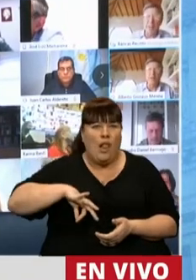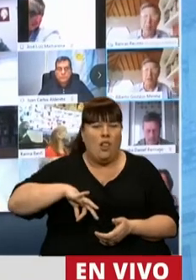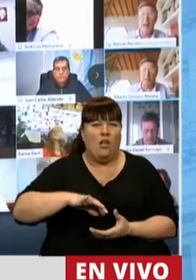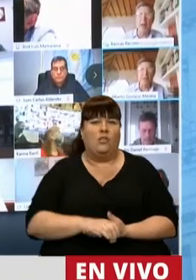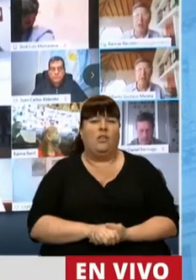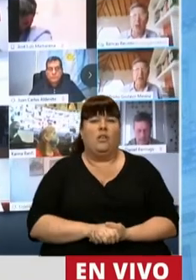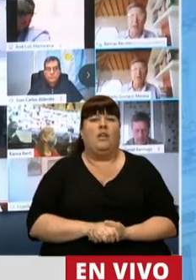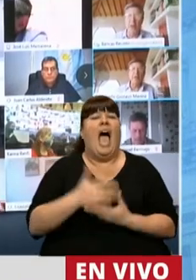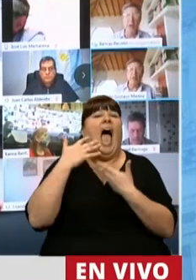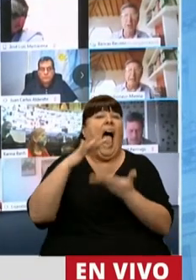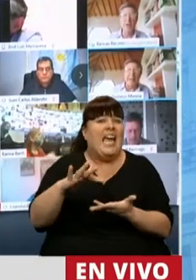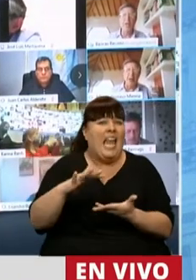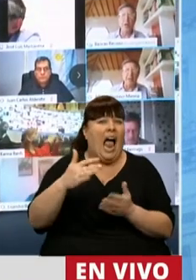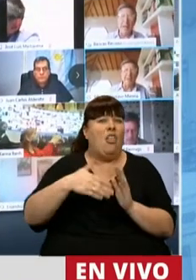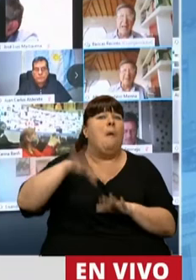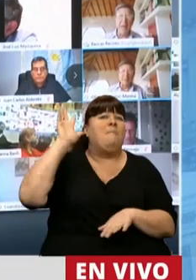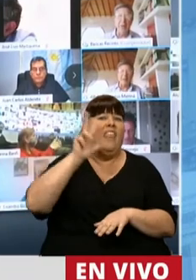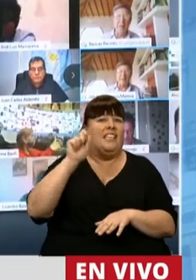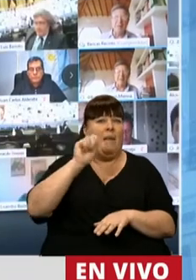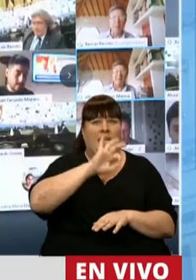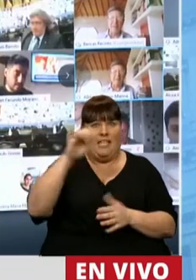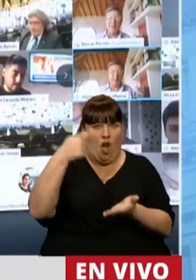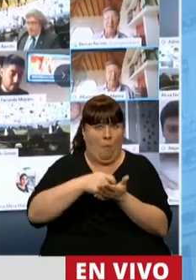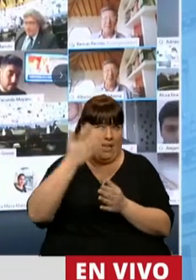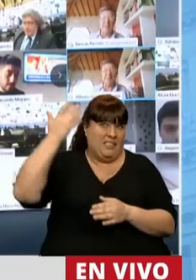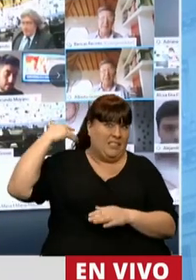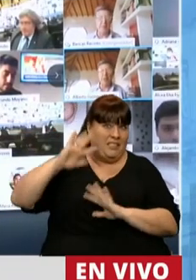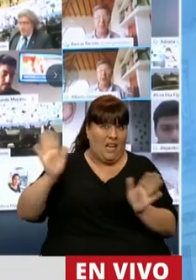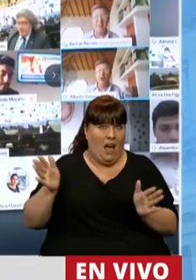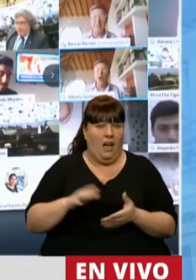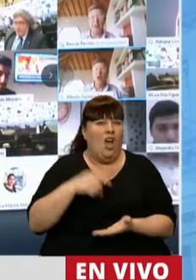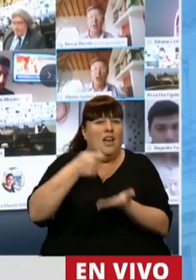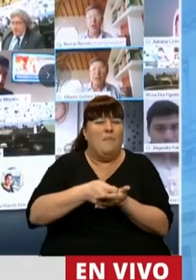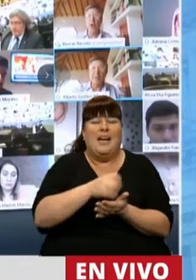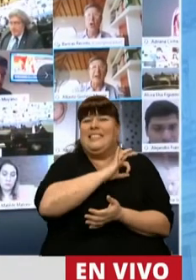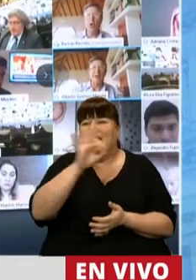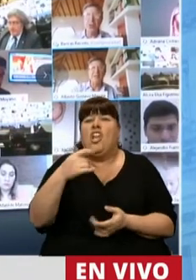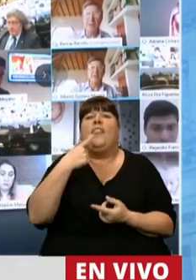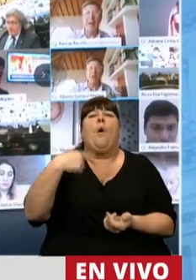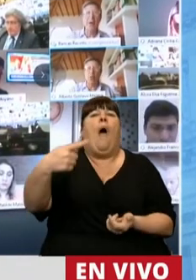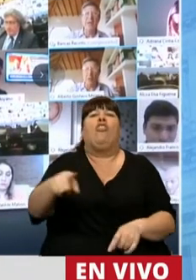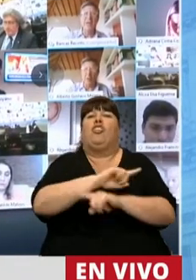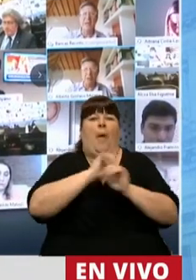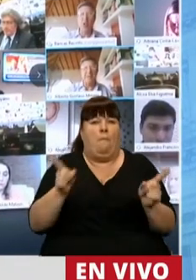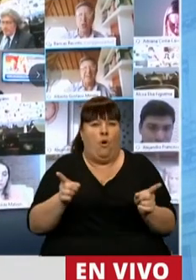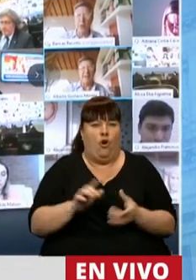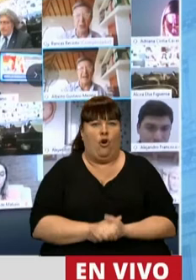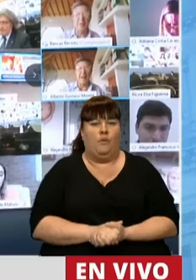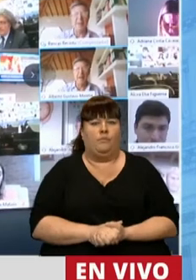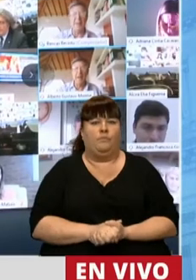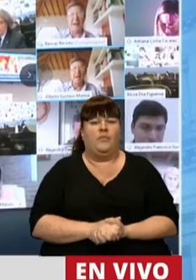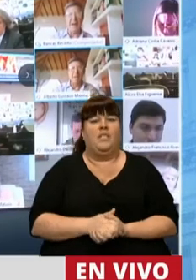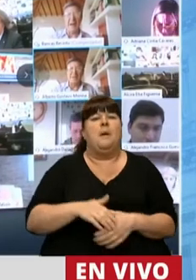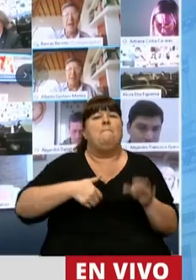sueldos y de un aguinaldo que, pasado más de 3 meses desde su vencimiento, no se ha pagado ni se ha dicho cuándo se piensa pagar.